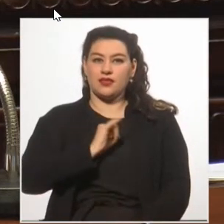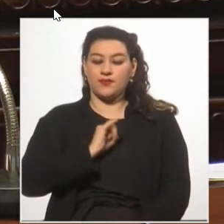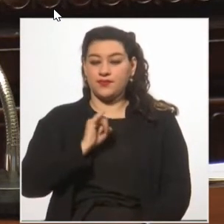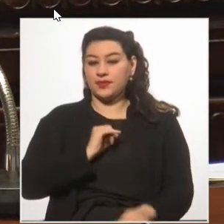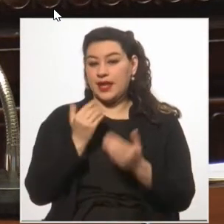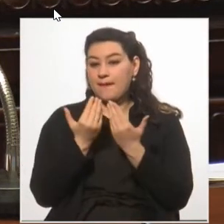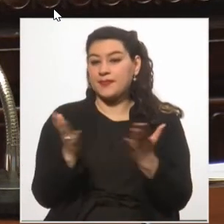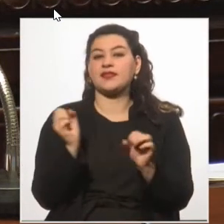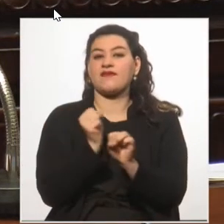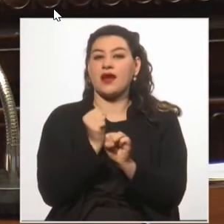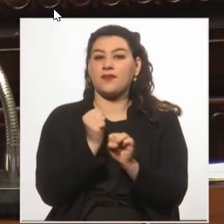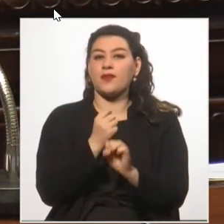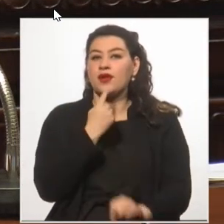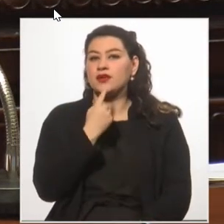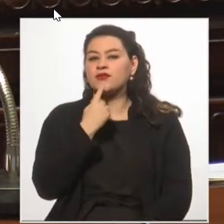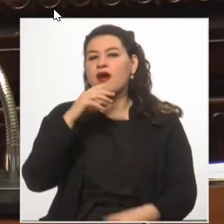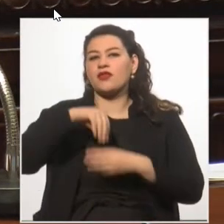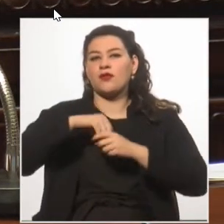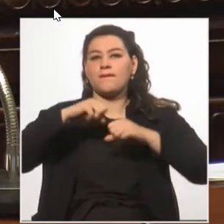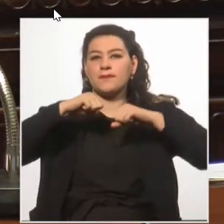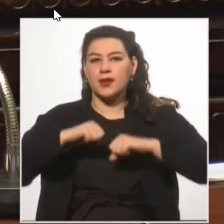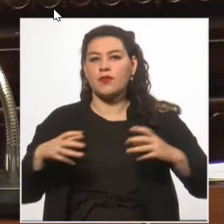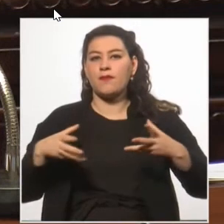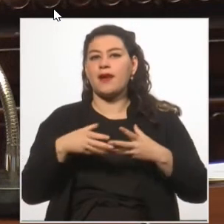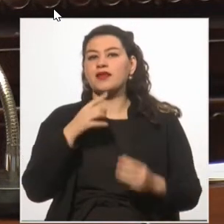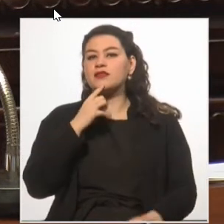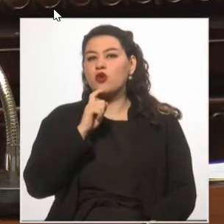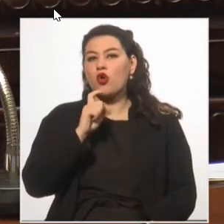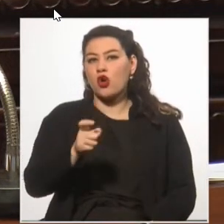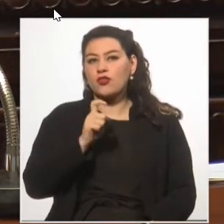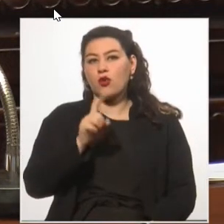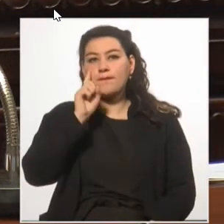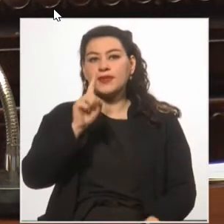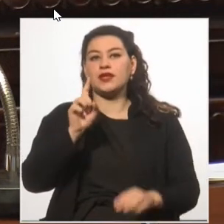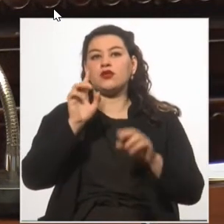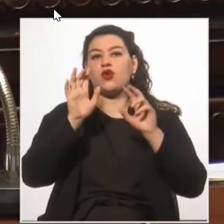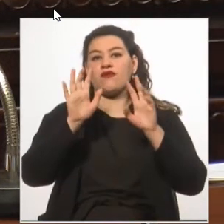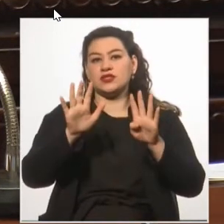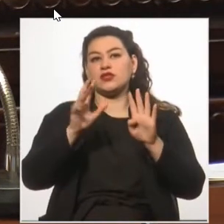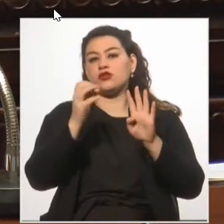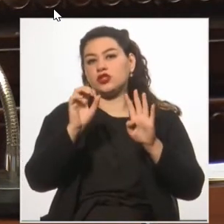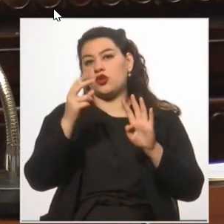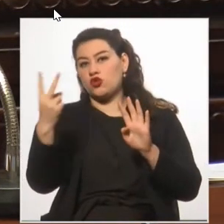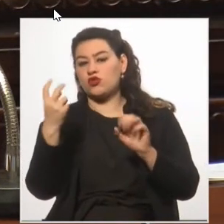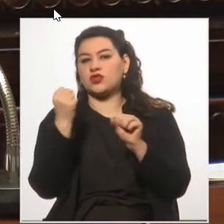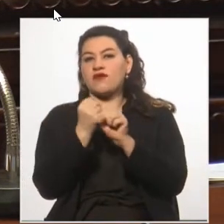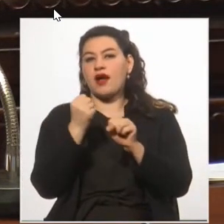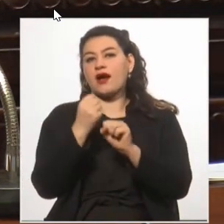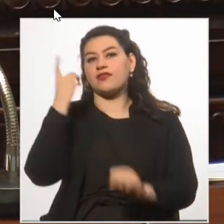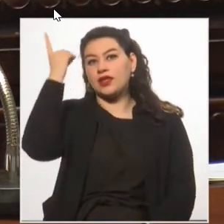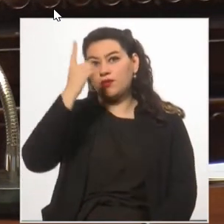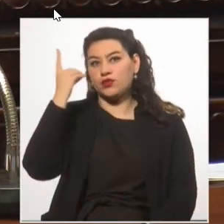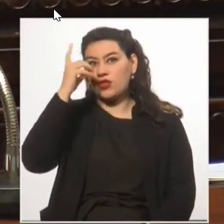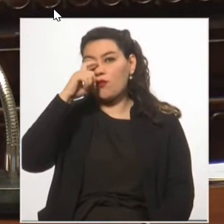Ingresa a la vida política activa como miembro del Partido Colorado y desde 1902 se desempeña como